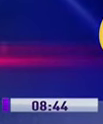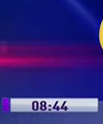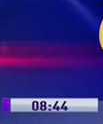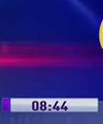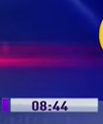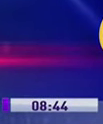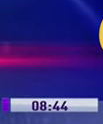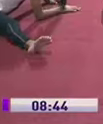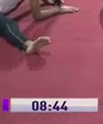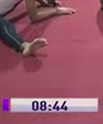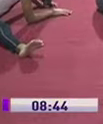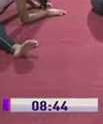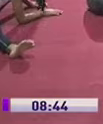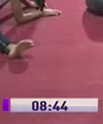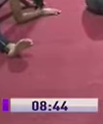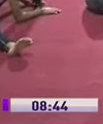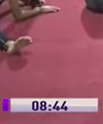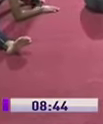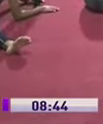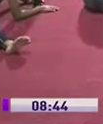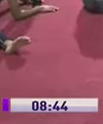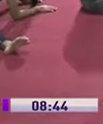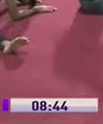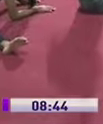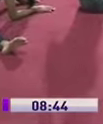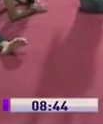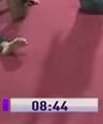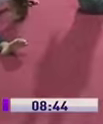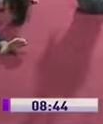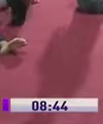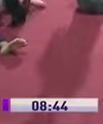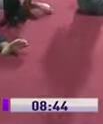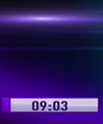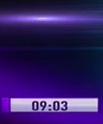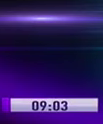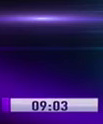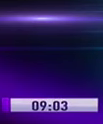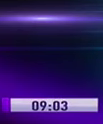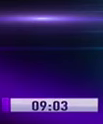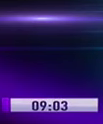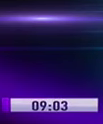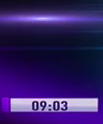322-8798. En Quito informó Andrea Valareso.